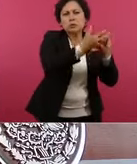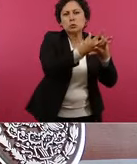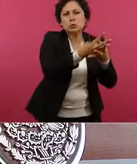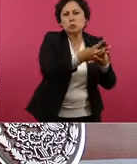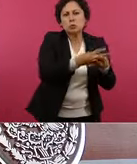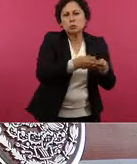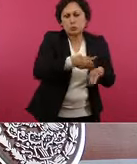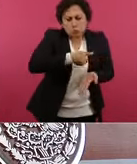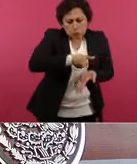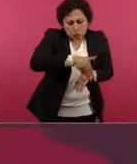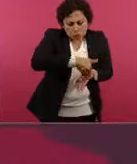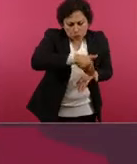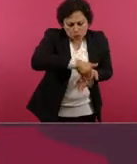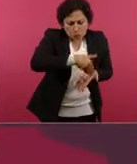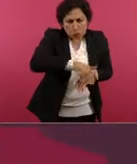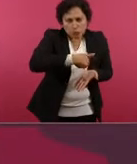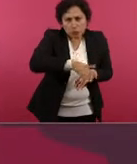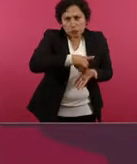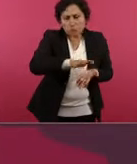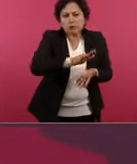limpiarlos, de